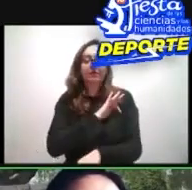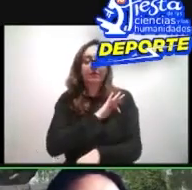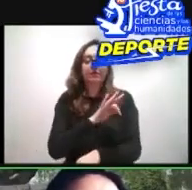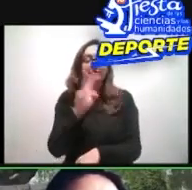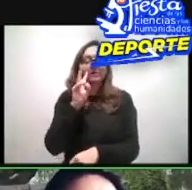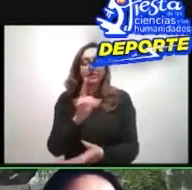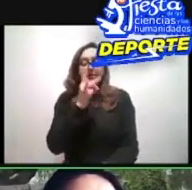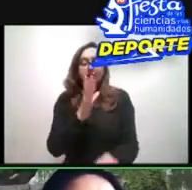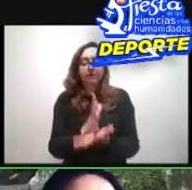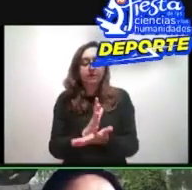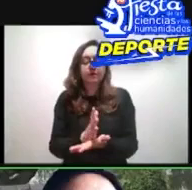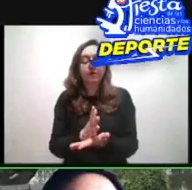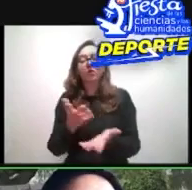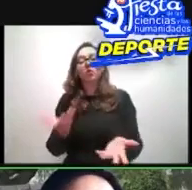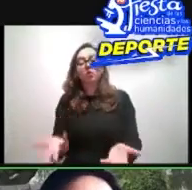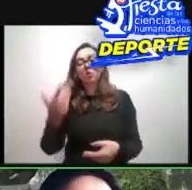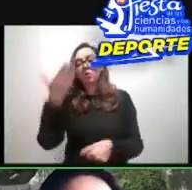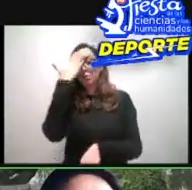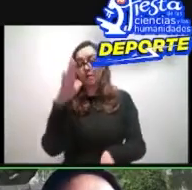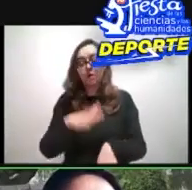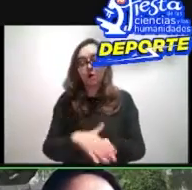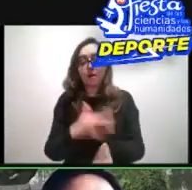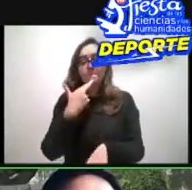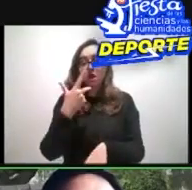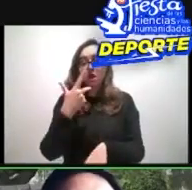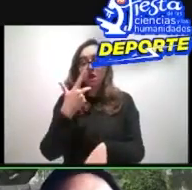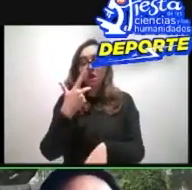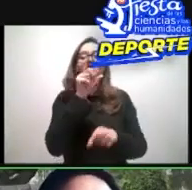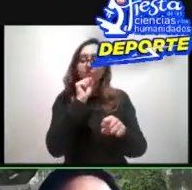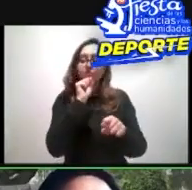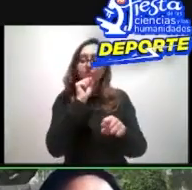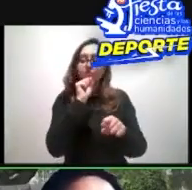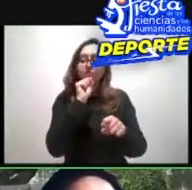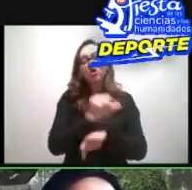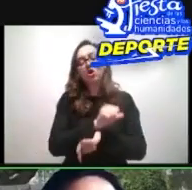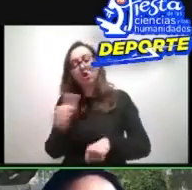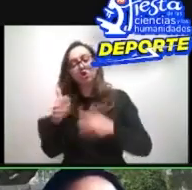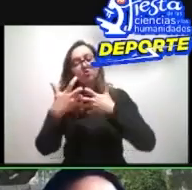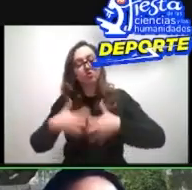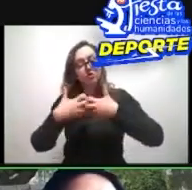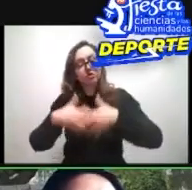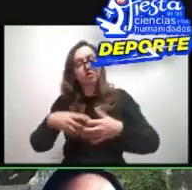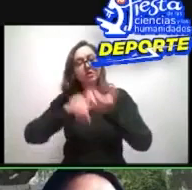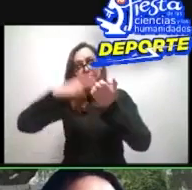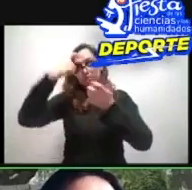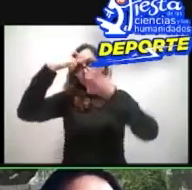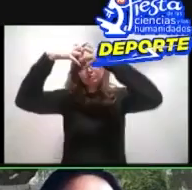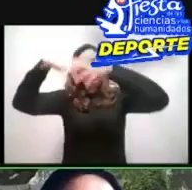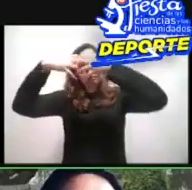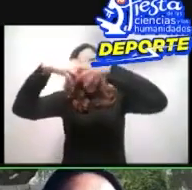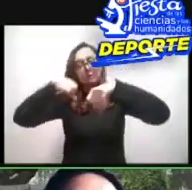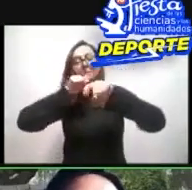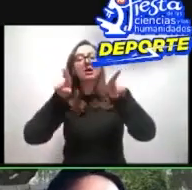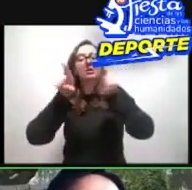memoria o la navegación espacial se ven mejoradas, sino también otros procesos cognitivos y sensoriales como es el sistema